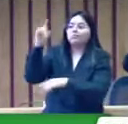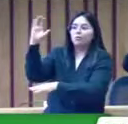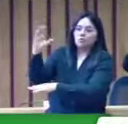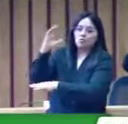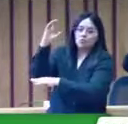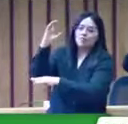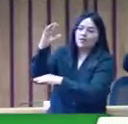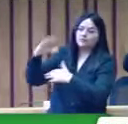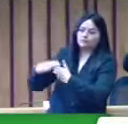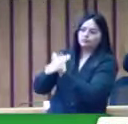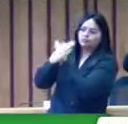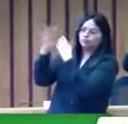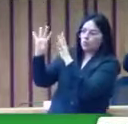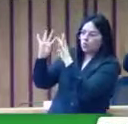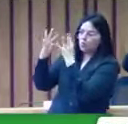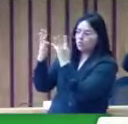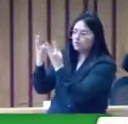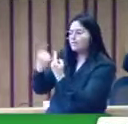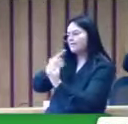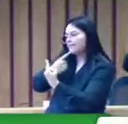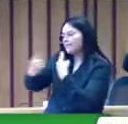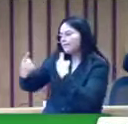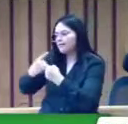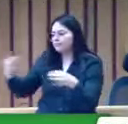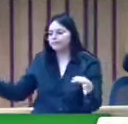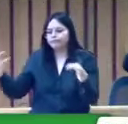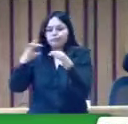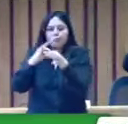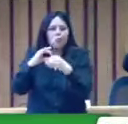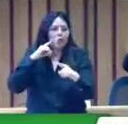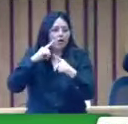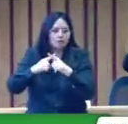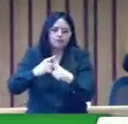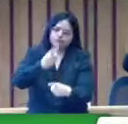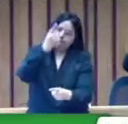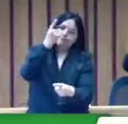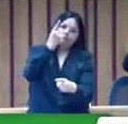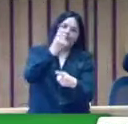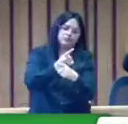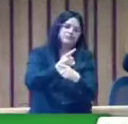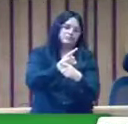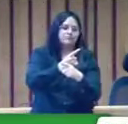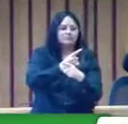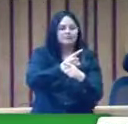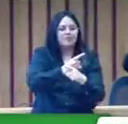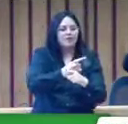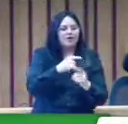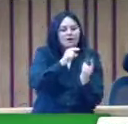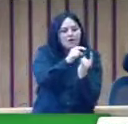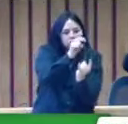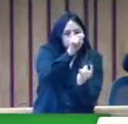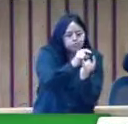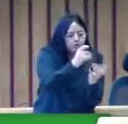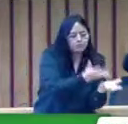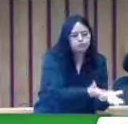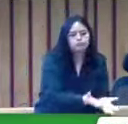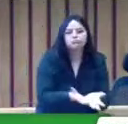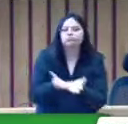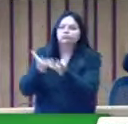que este propósito pueda llevarse a feliz término y pueda, como